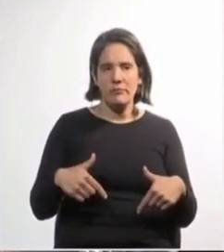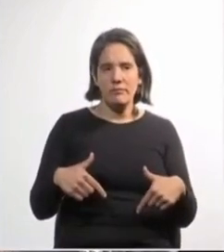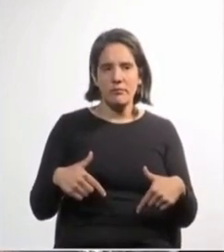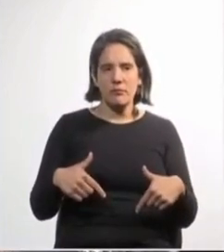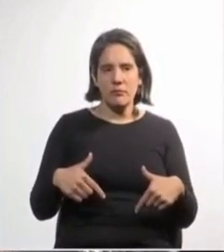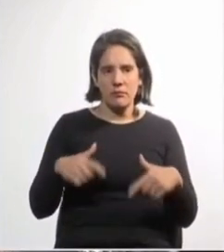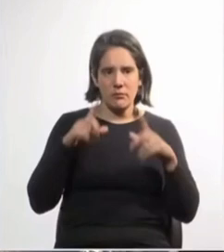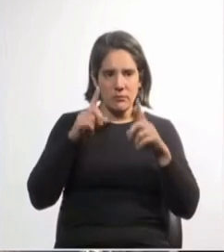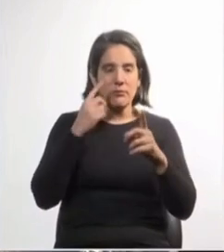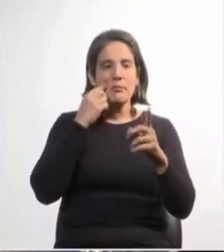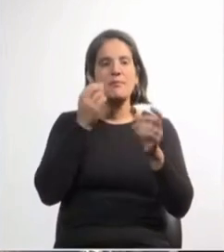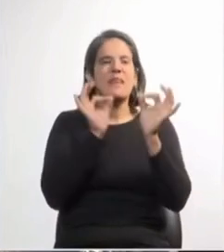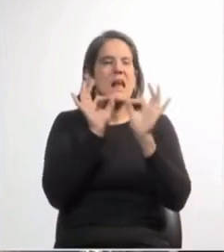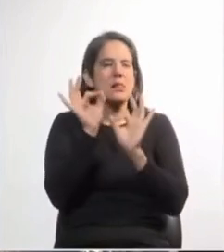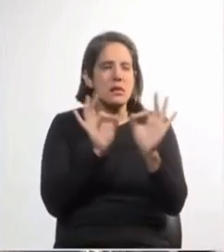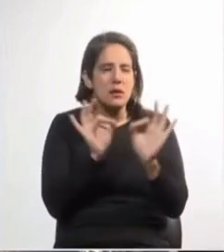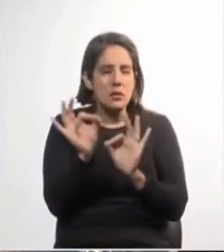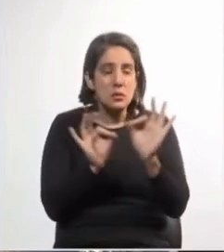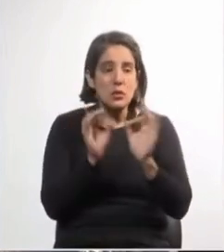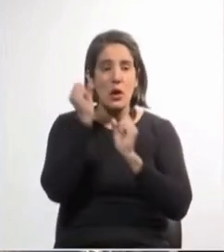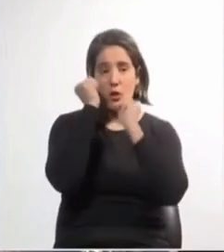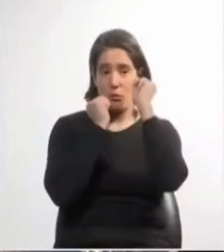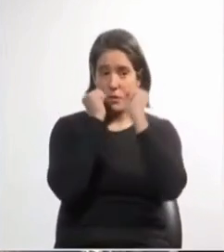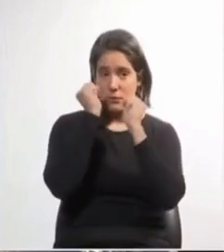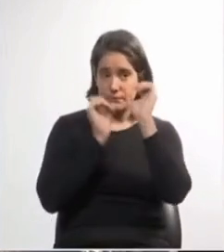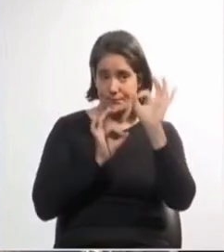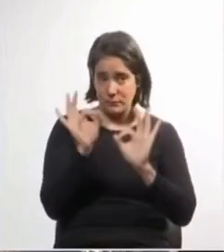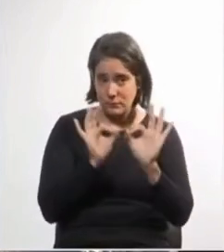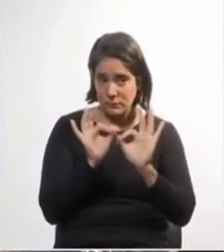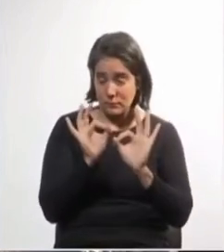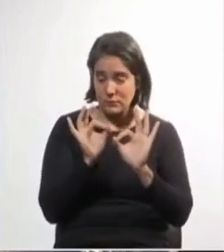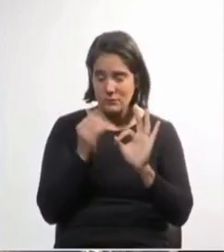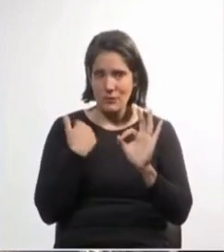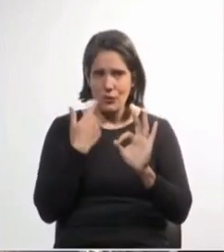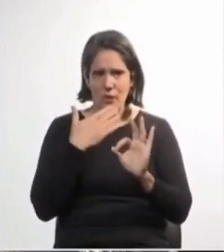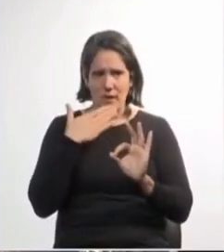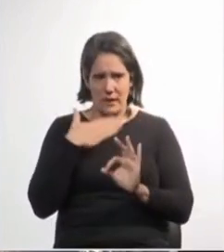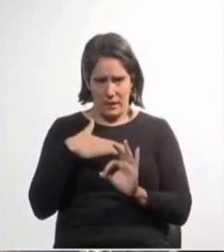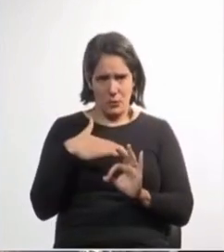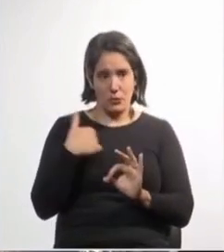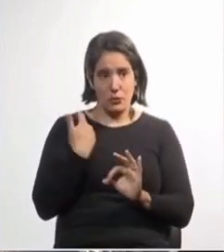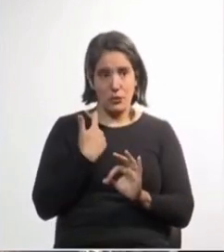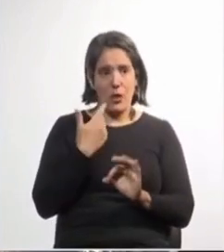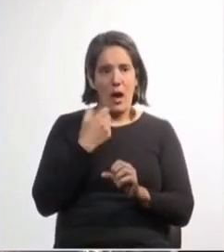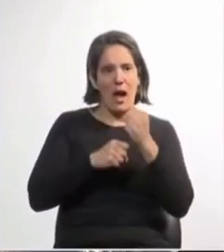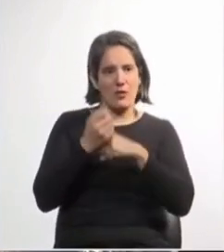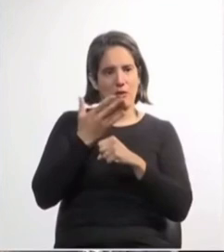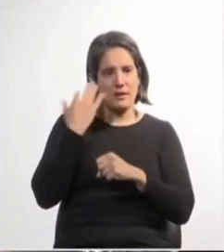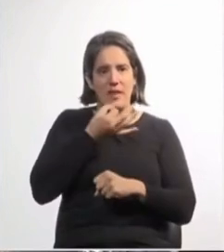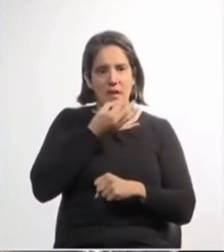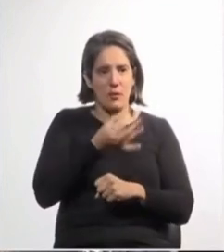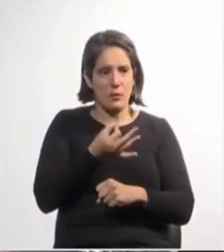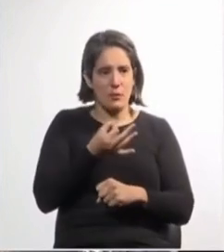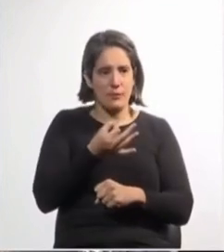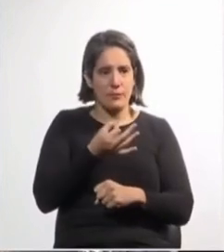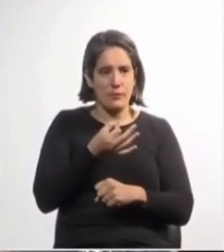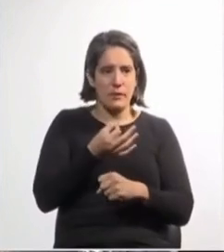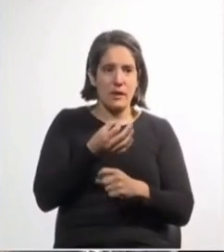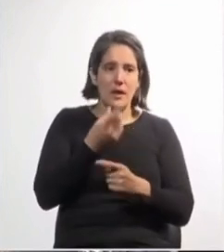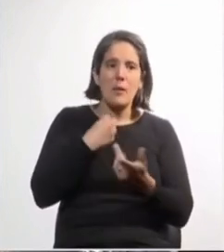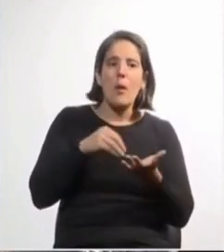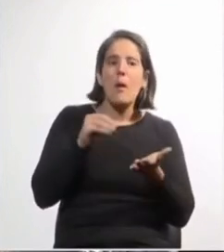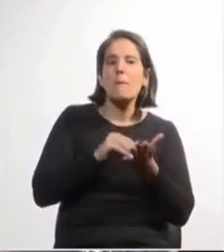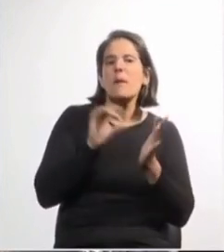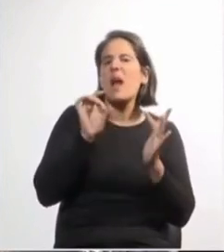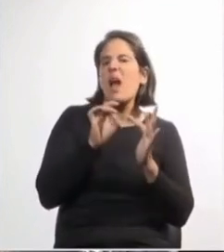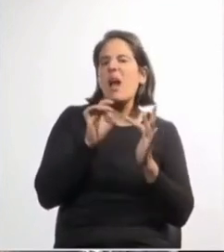Se realizó un ajuste en el terreno fiscal que entendíamos, y lo decíamos en los años anteriores, era de mala